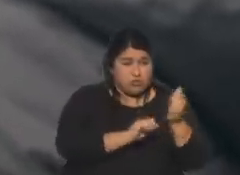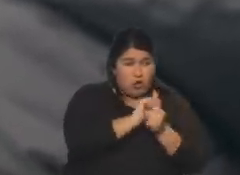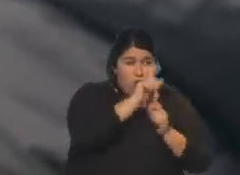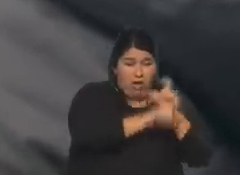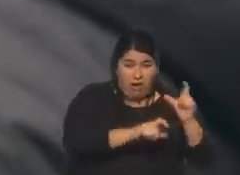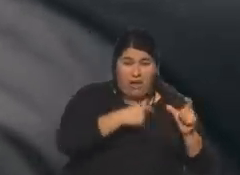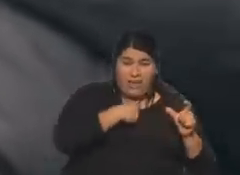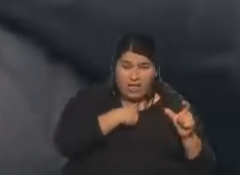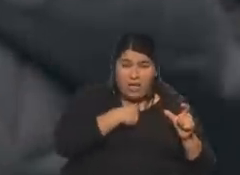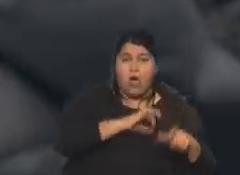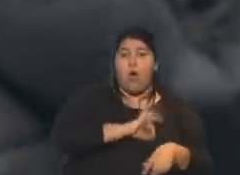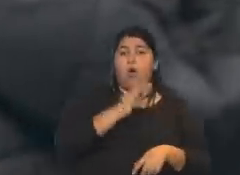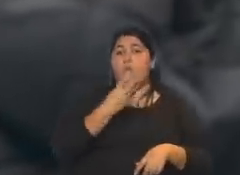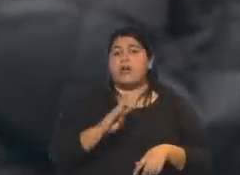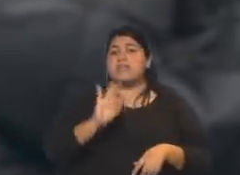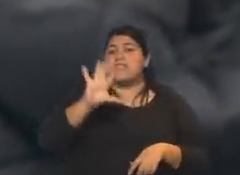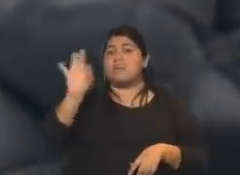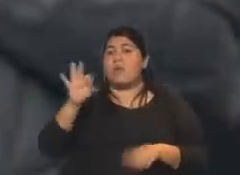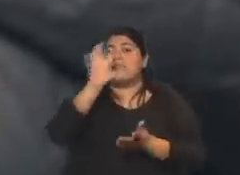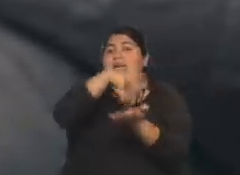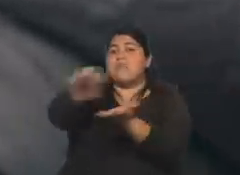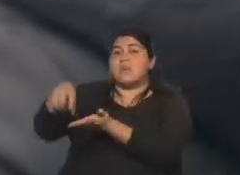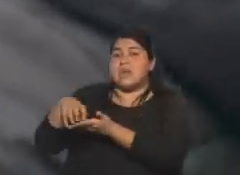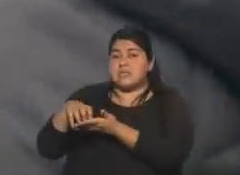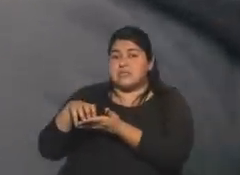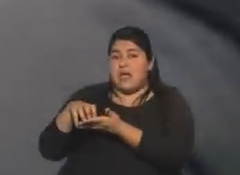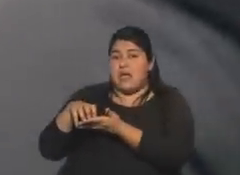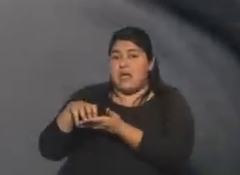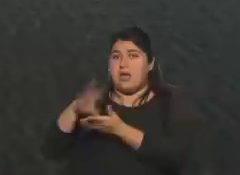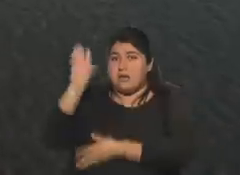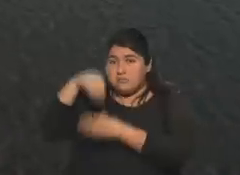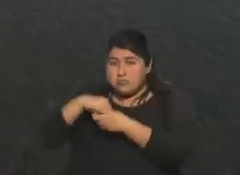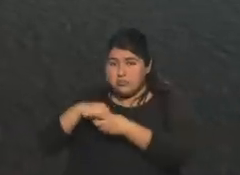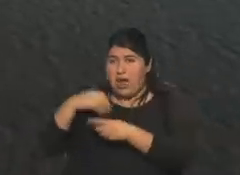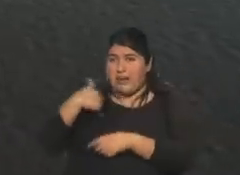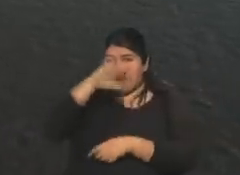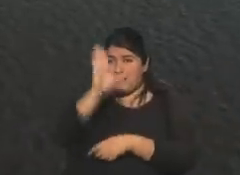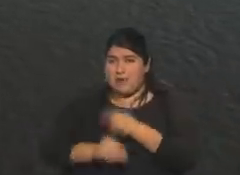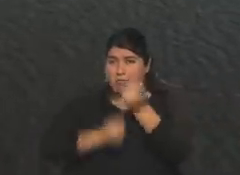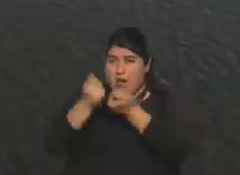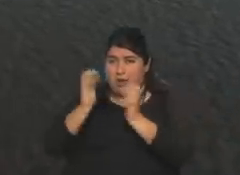humano? ¿O 40, 50 o 100 empresas integradas verticalmente que te trabajen en toda la Argentina?